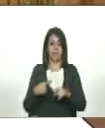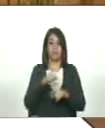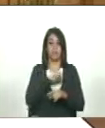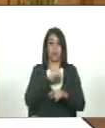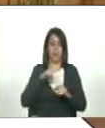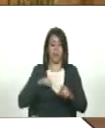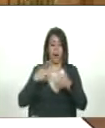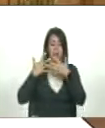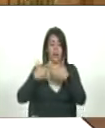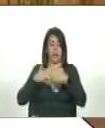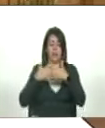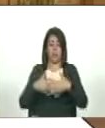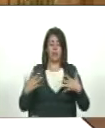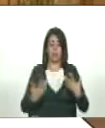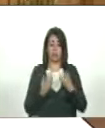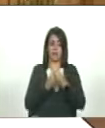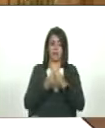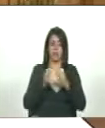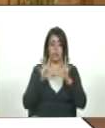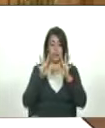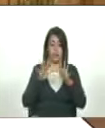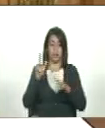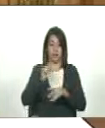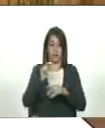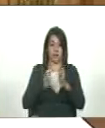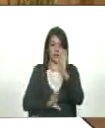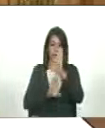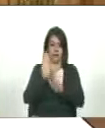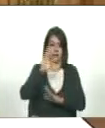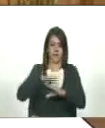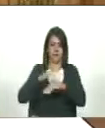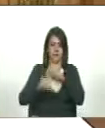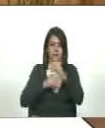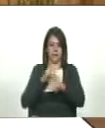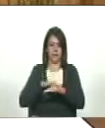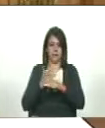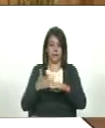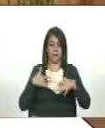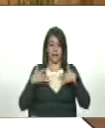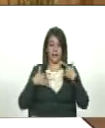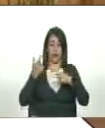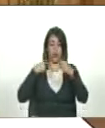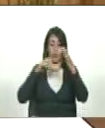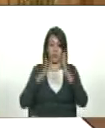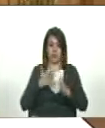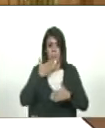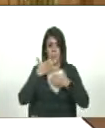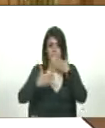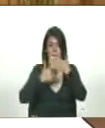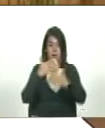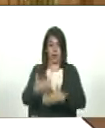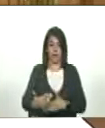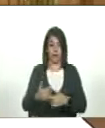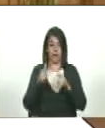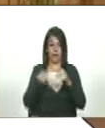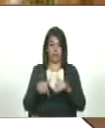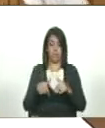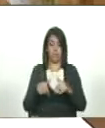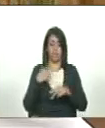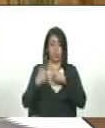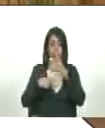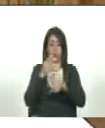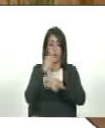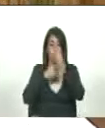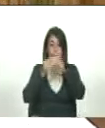privada acumuló 10 trimestres de crecimiento sostenido, la actividad comercial se recuperó, la manufactura